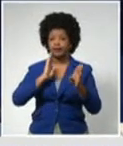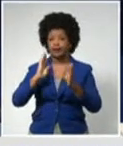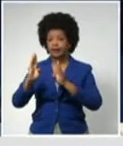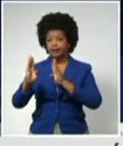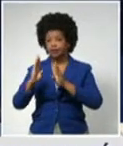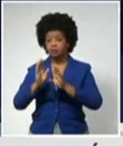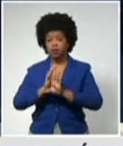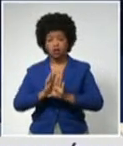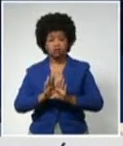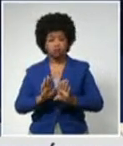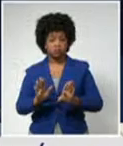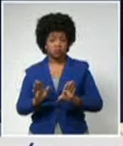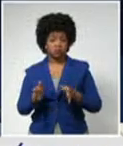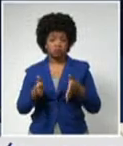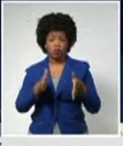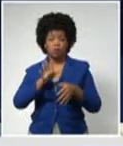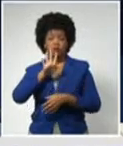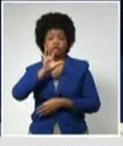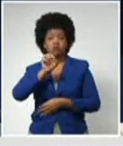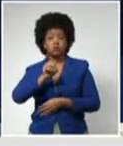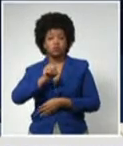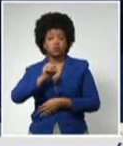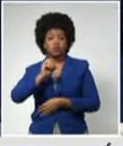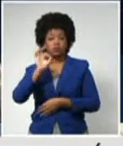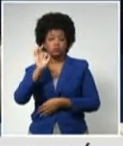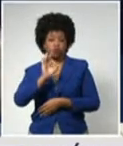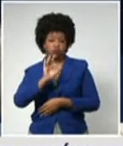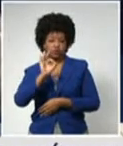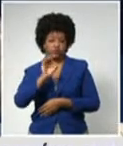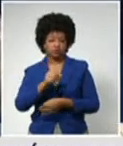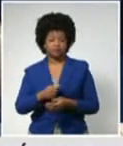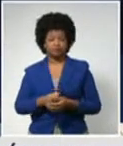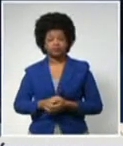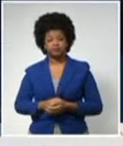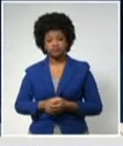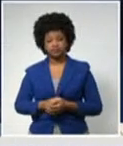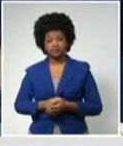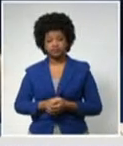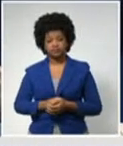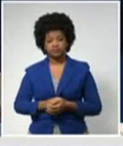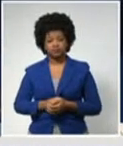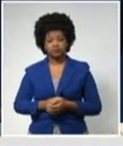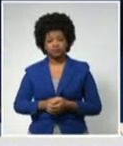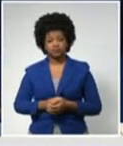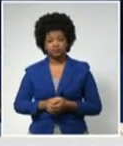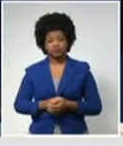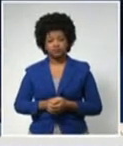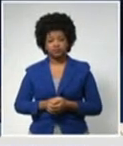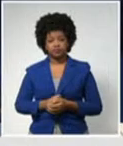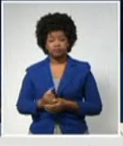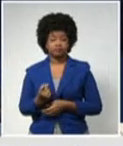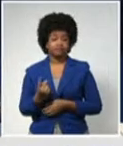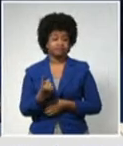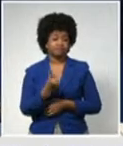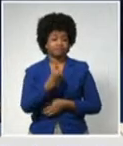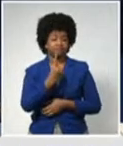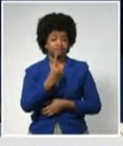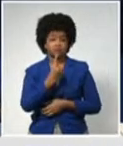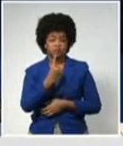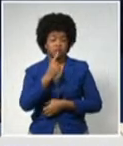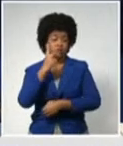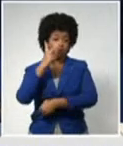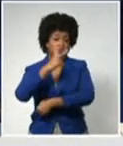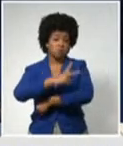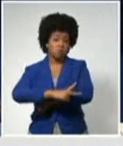prácticamente en el 50%. Encabeza las listas de los países con